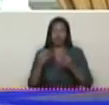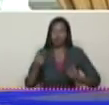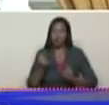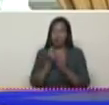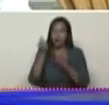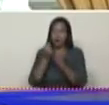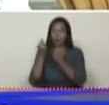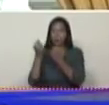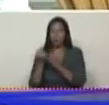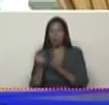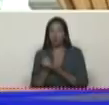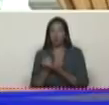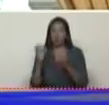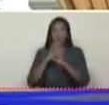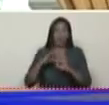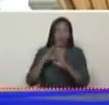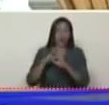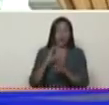todos, o es de nadie.